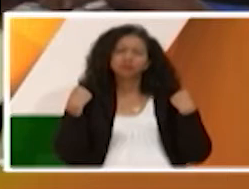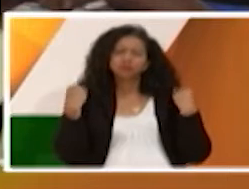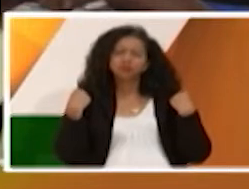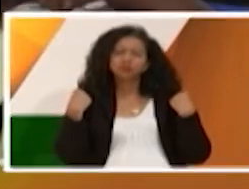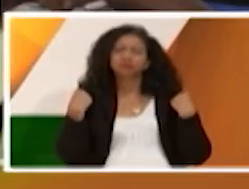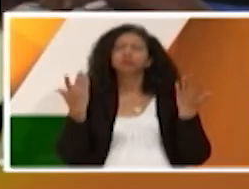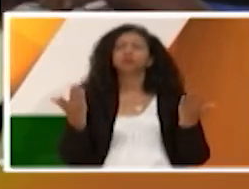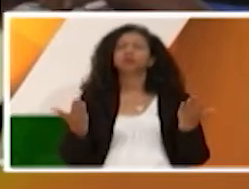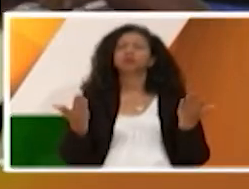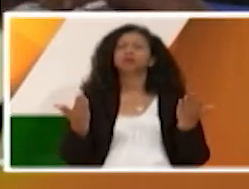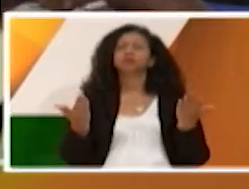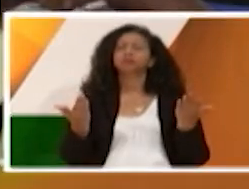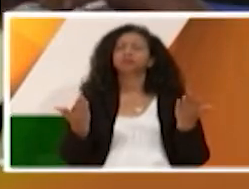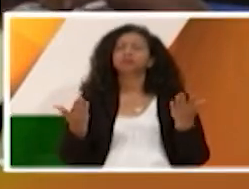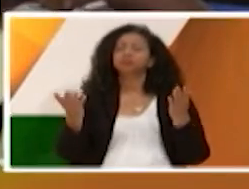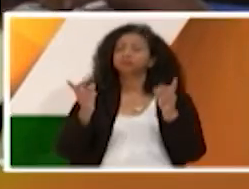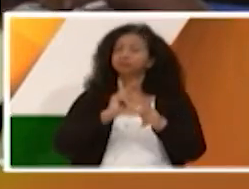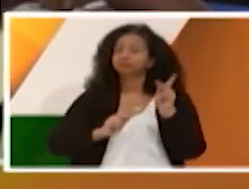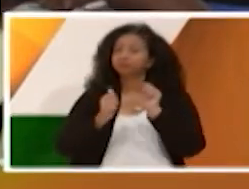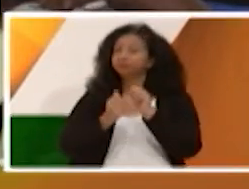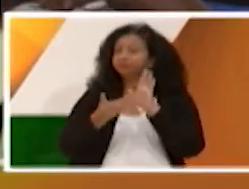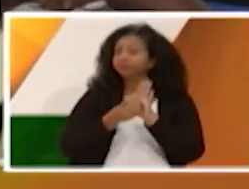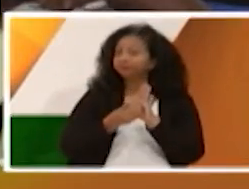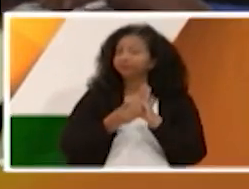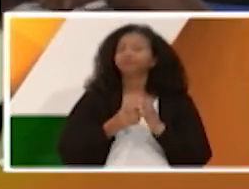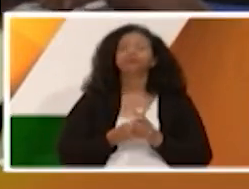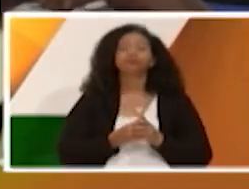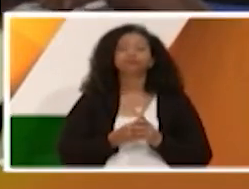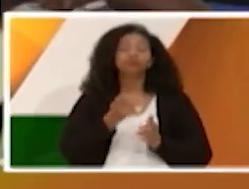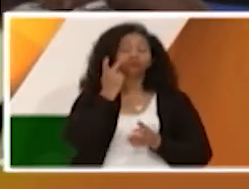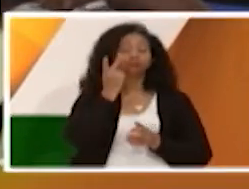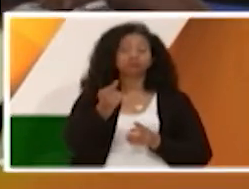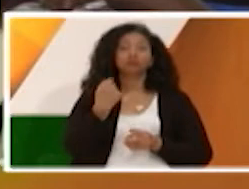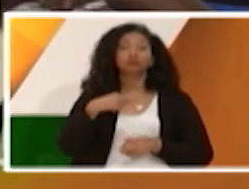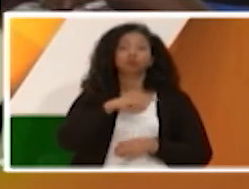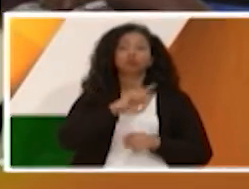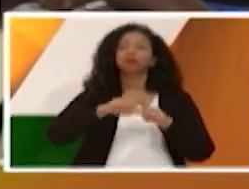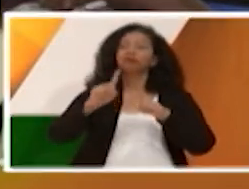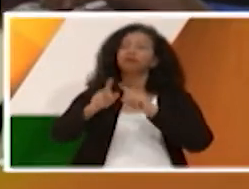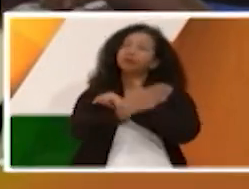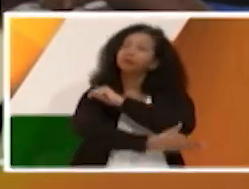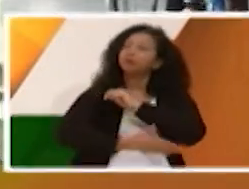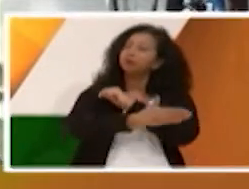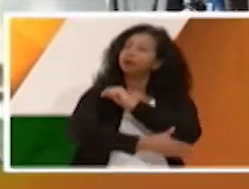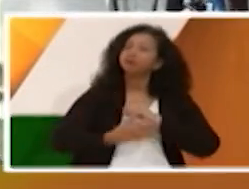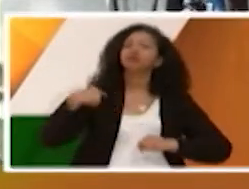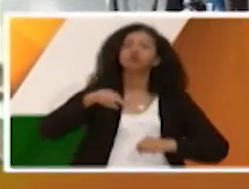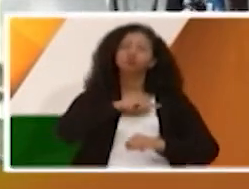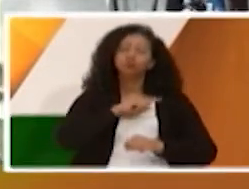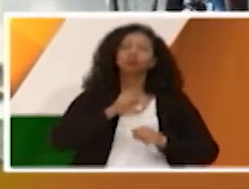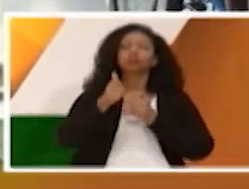Bueno, en esta área? le puedo decir que hemos ya participado en otros países en